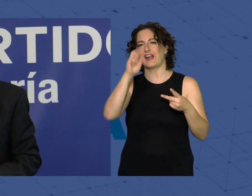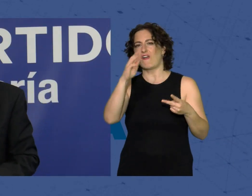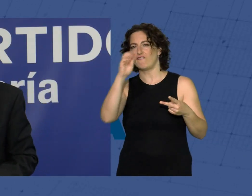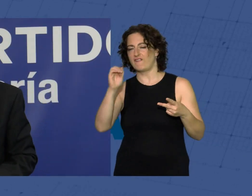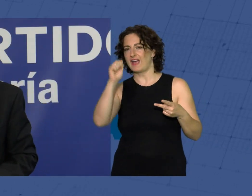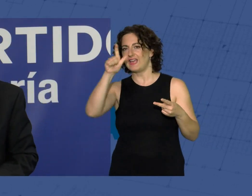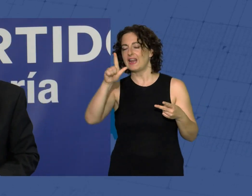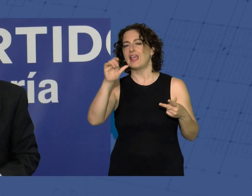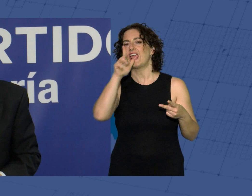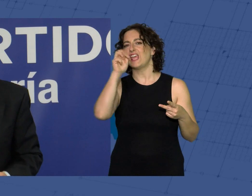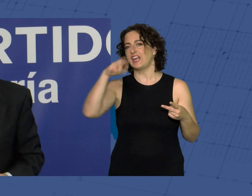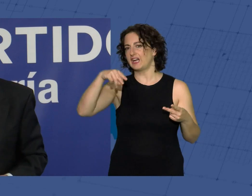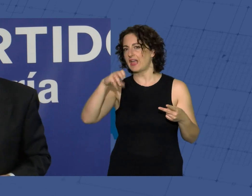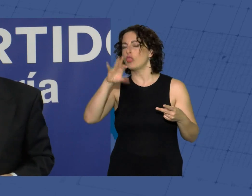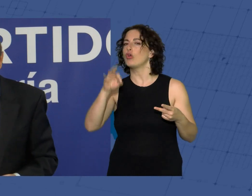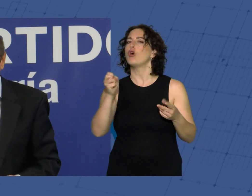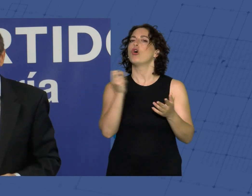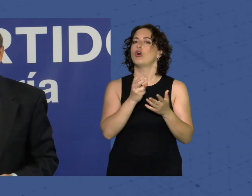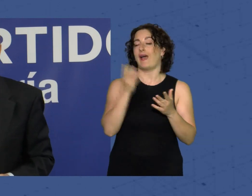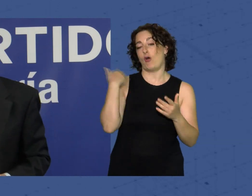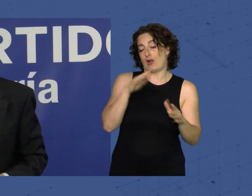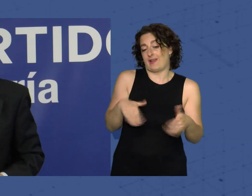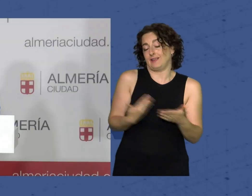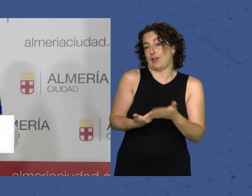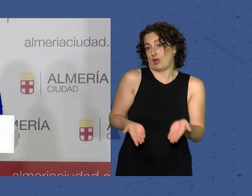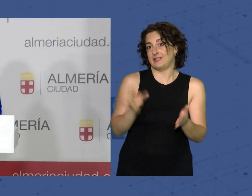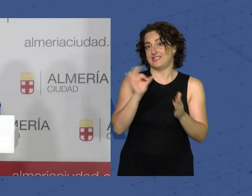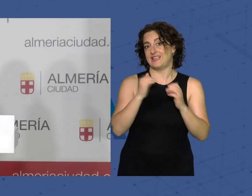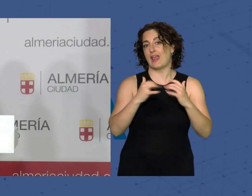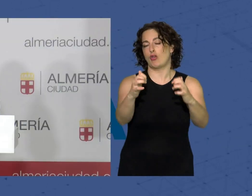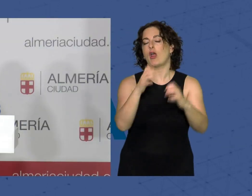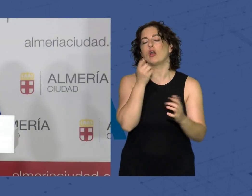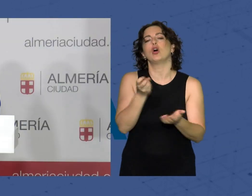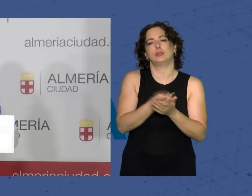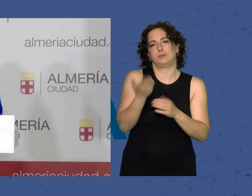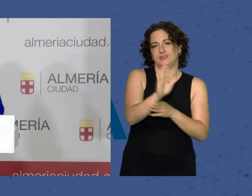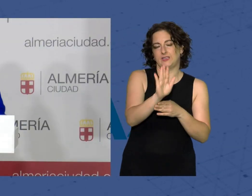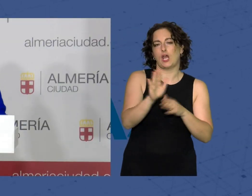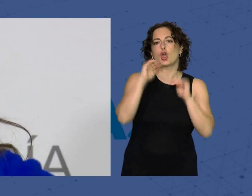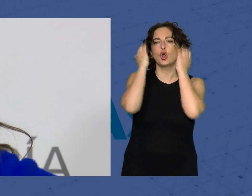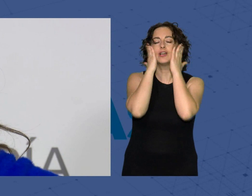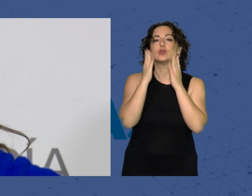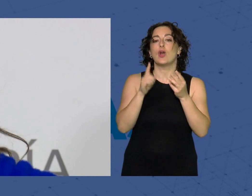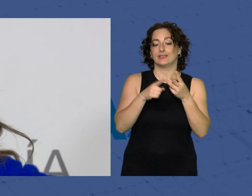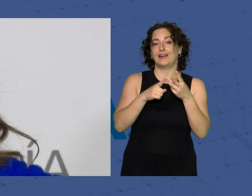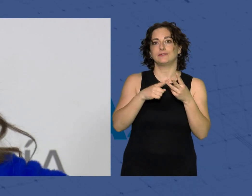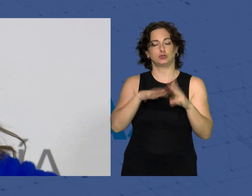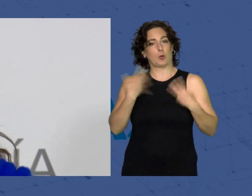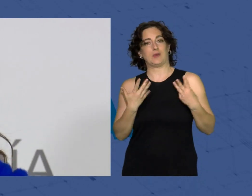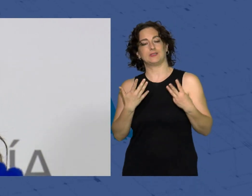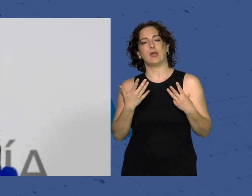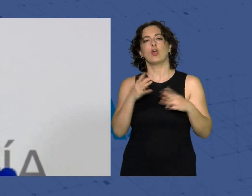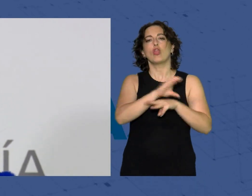hasta ahora senador, volvería así a postularse para el Congreso. La número 3, una de las grandes sorpresas, la concejal